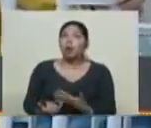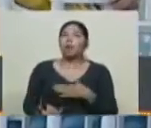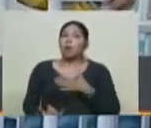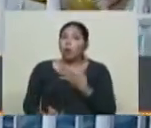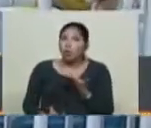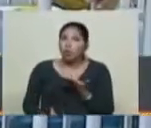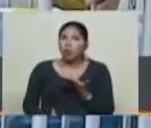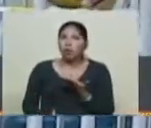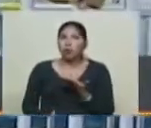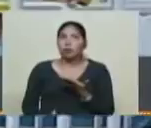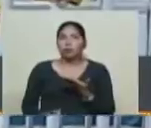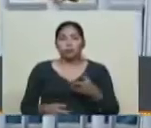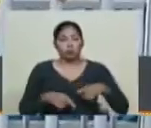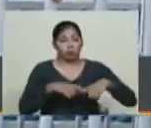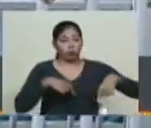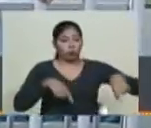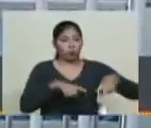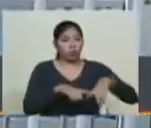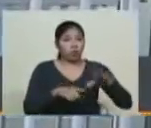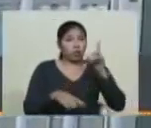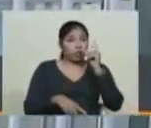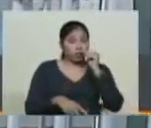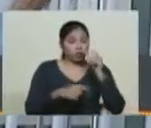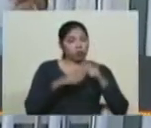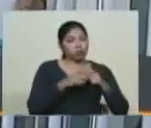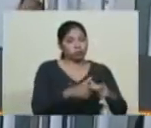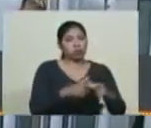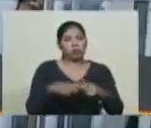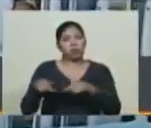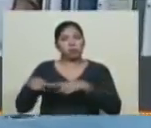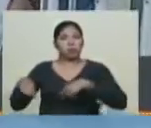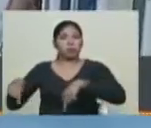los niños en un área y las niñas en otra área.